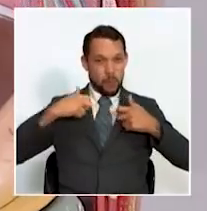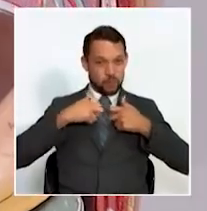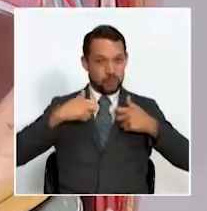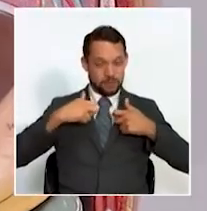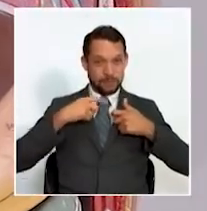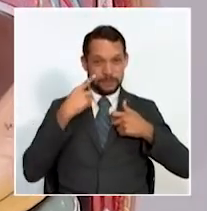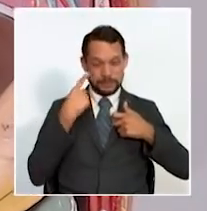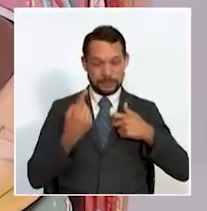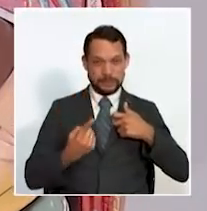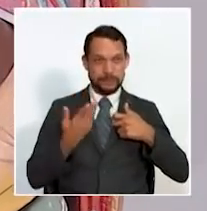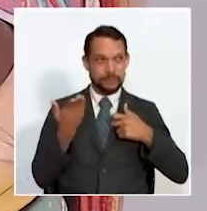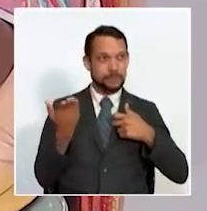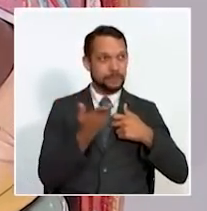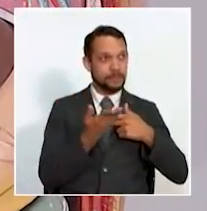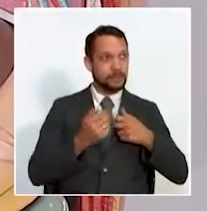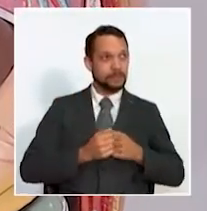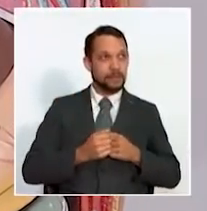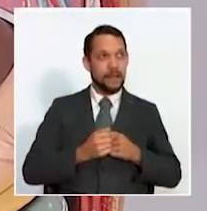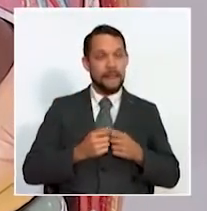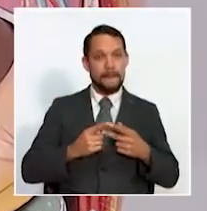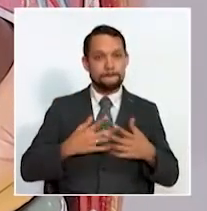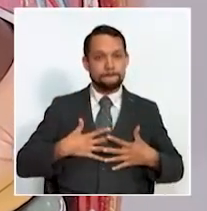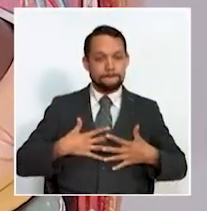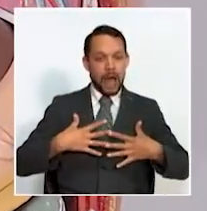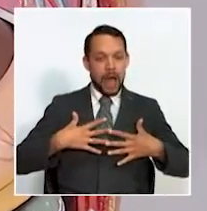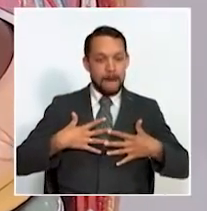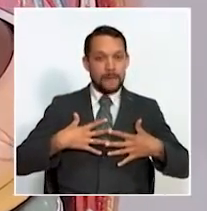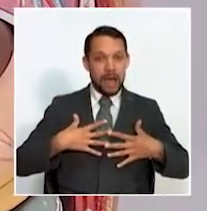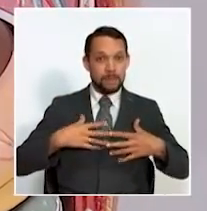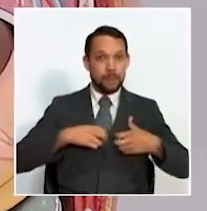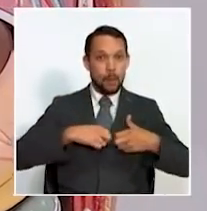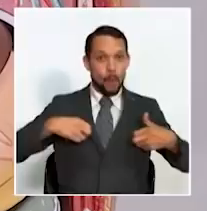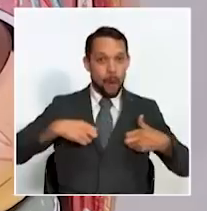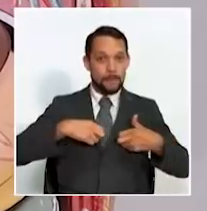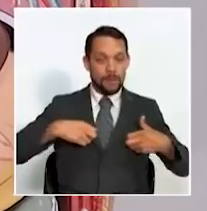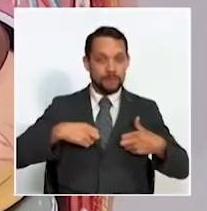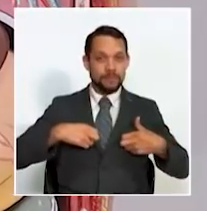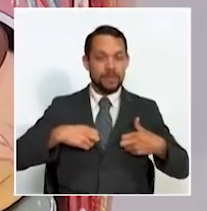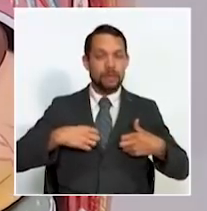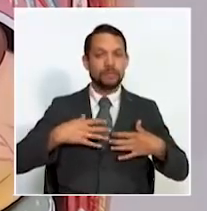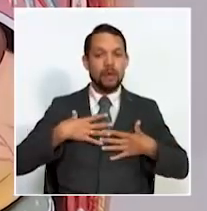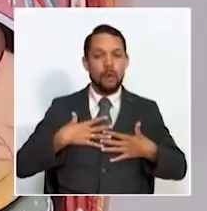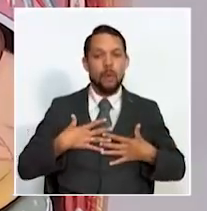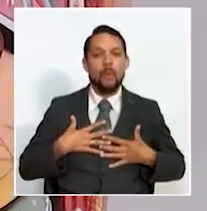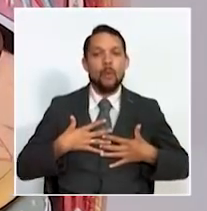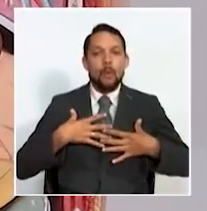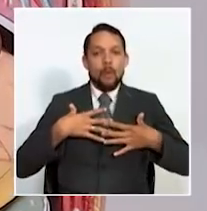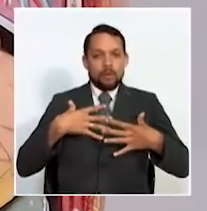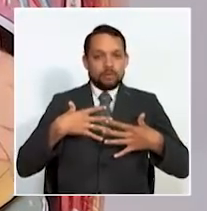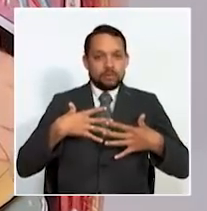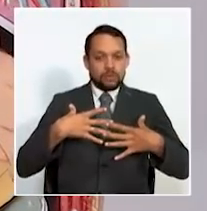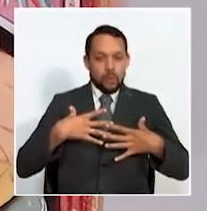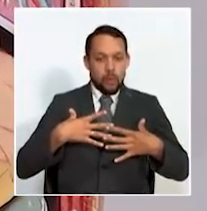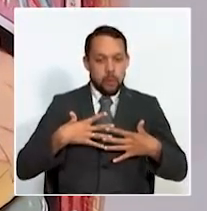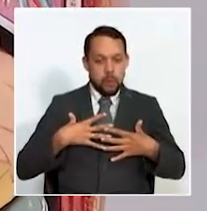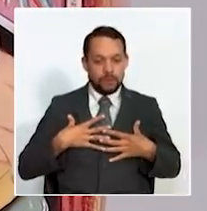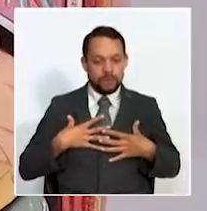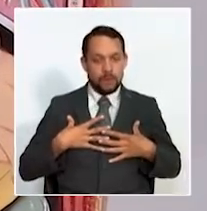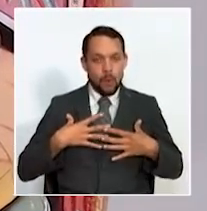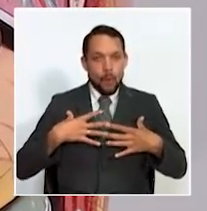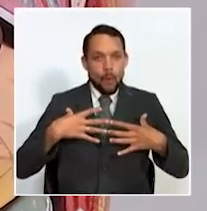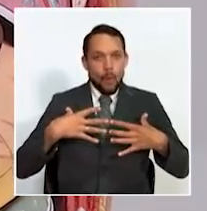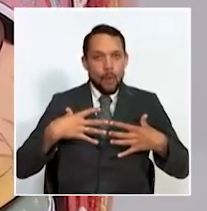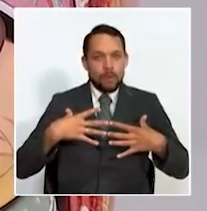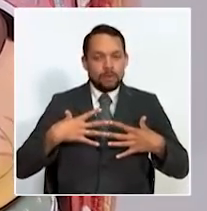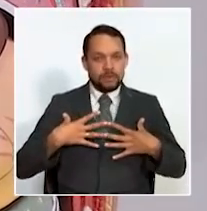este lado, y el diafragma es el que hace la contracción y la expansión del pulmón. Cuando